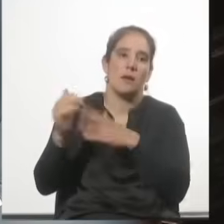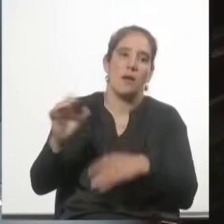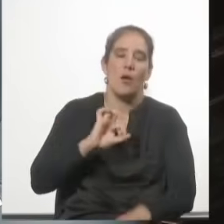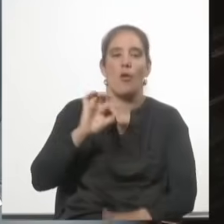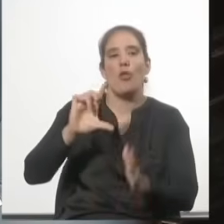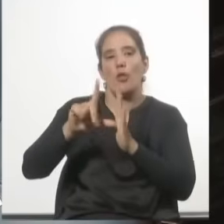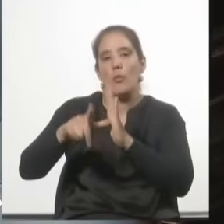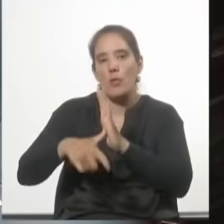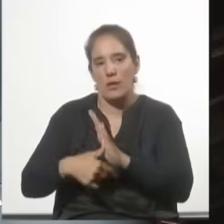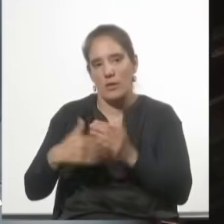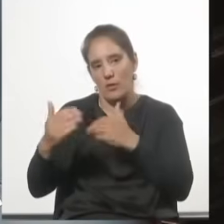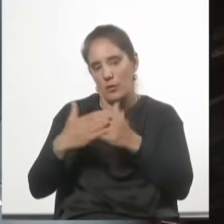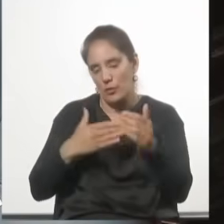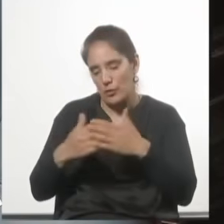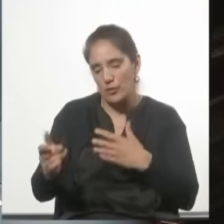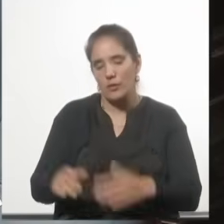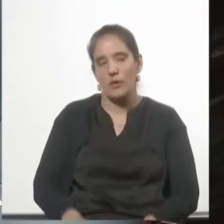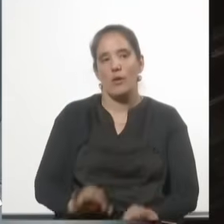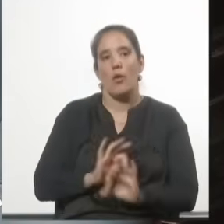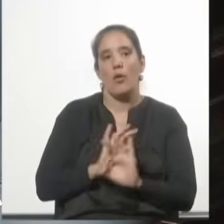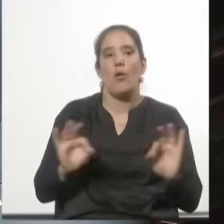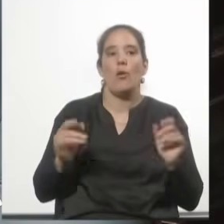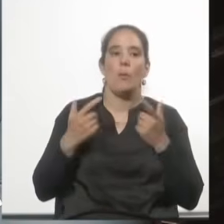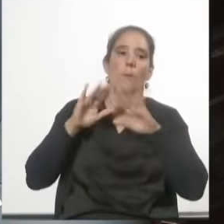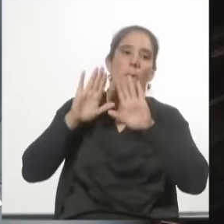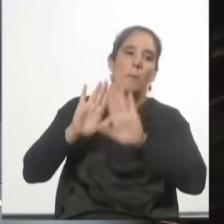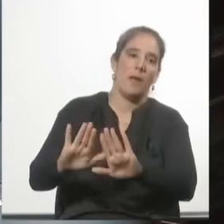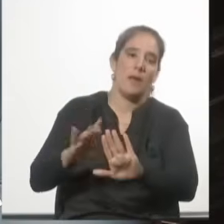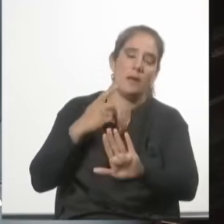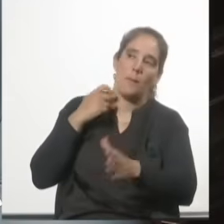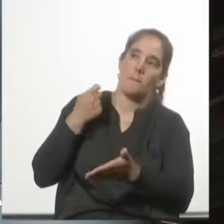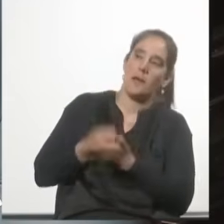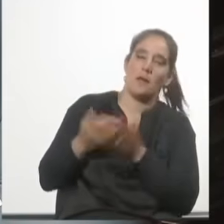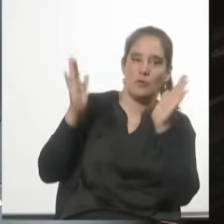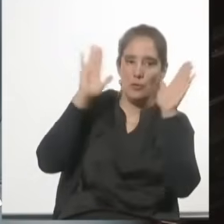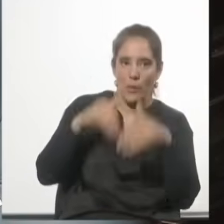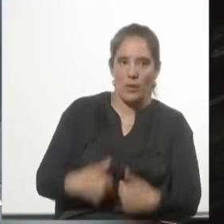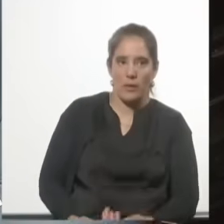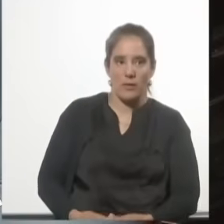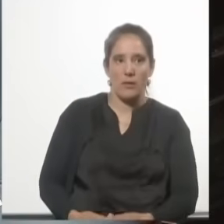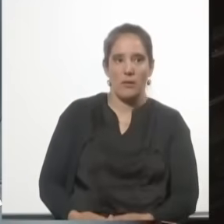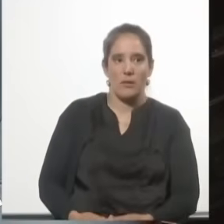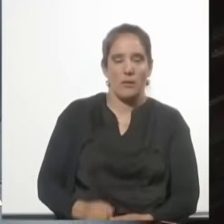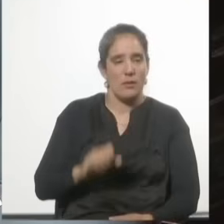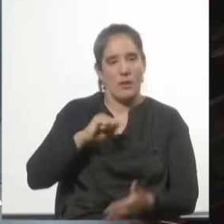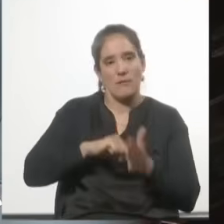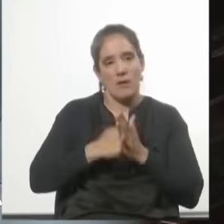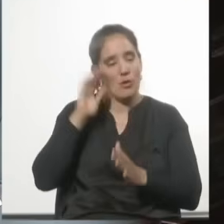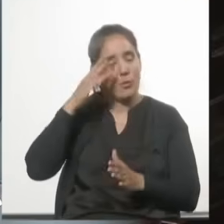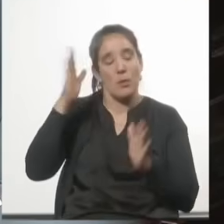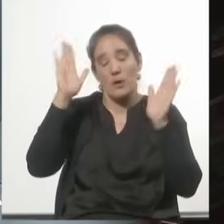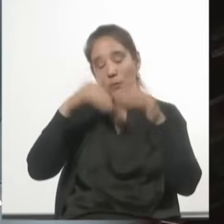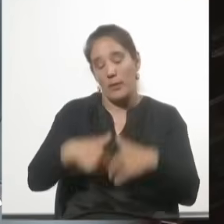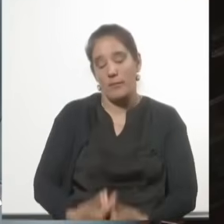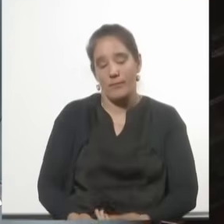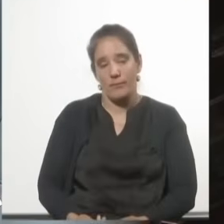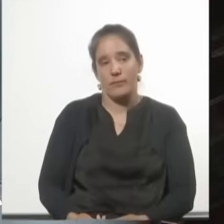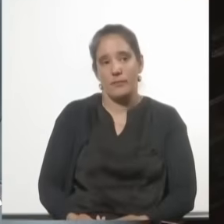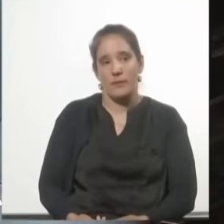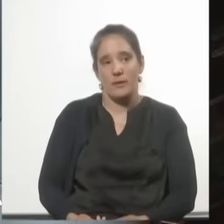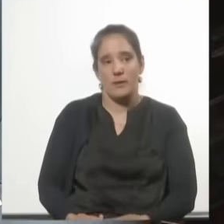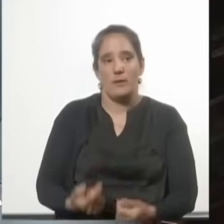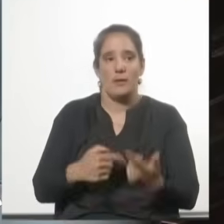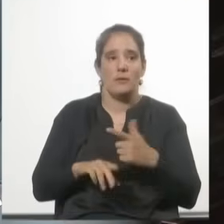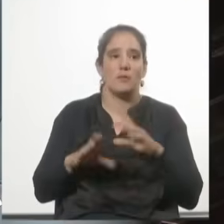demora en su construcción, lograr la efectiva suspensión de la orden de pago irrevocable por parte del banco confirmador. En suma,